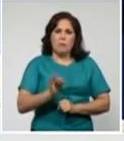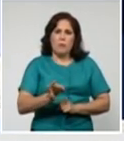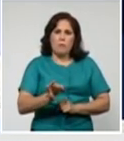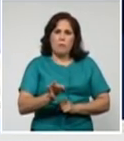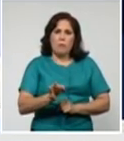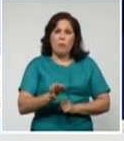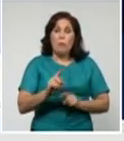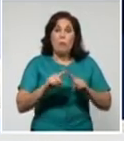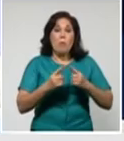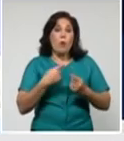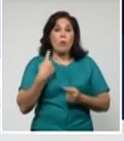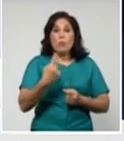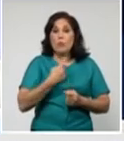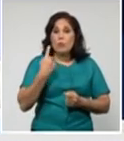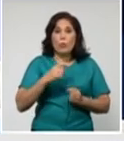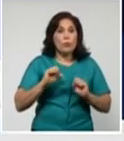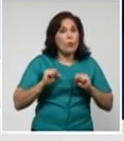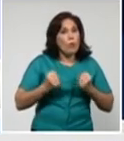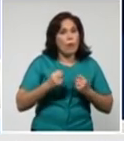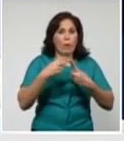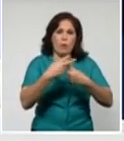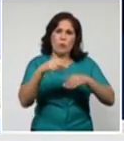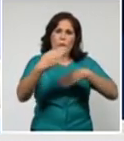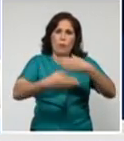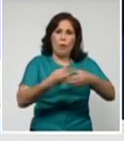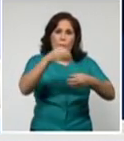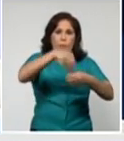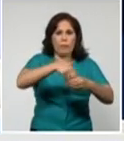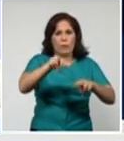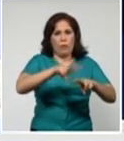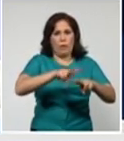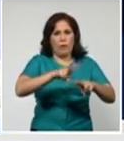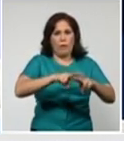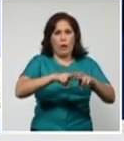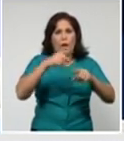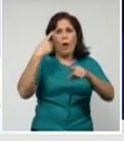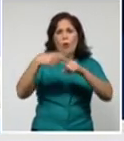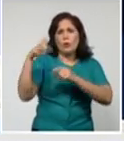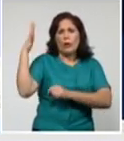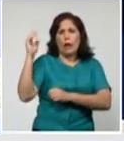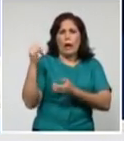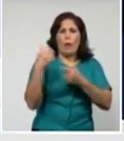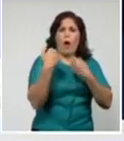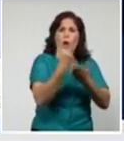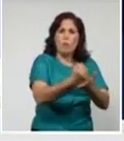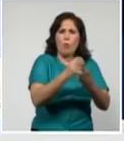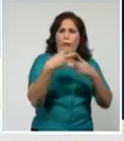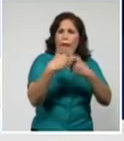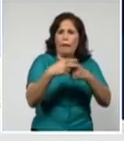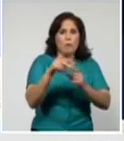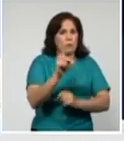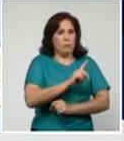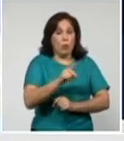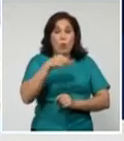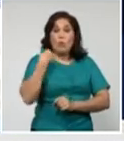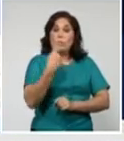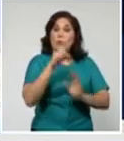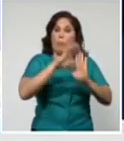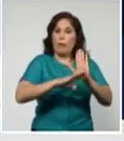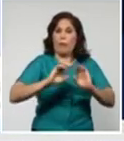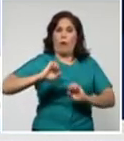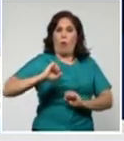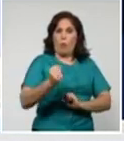porque somos nosotros los que tenemos que resolver esto. Esto no viene nadie, estas son las medidas. Yo vi